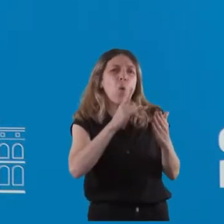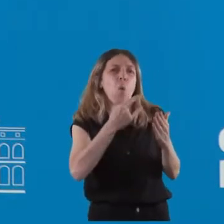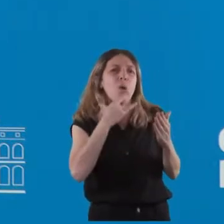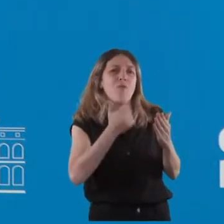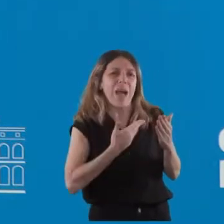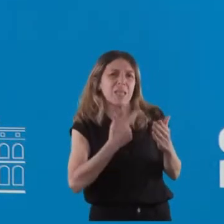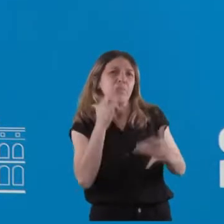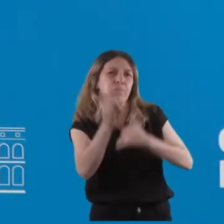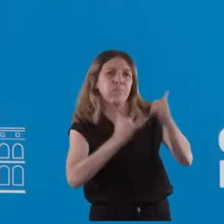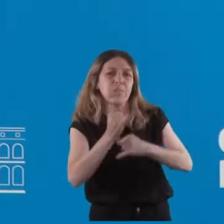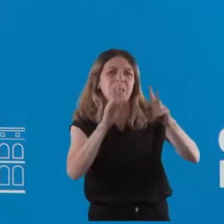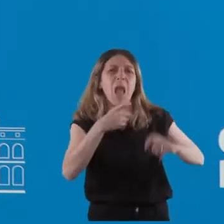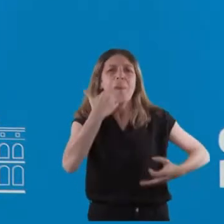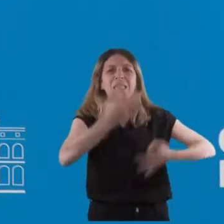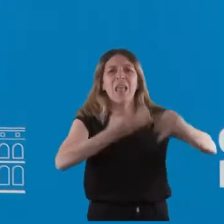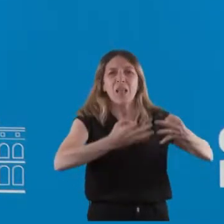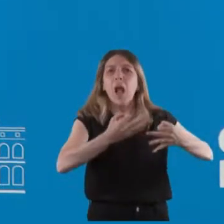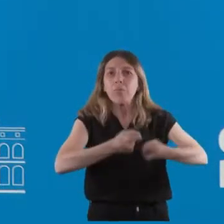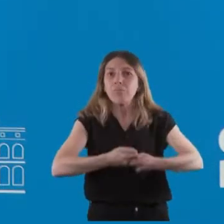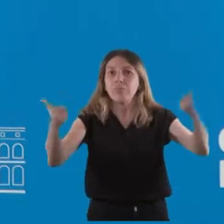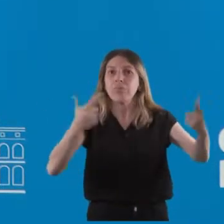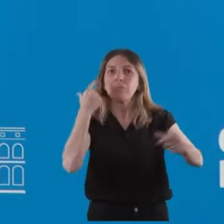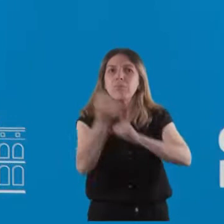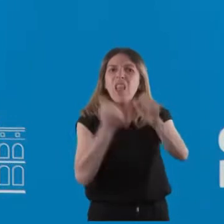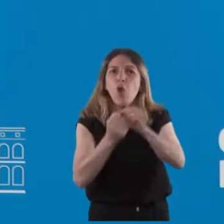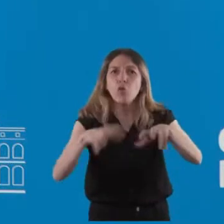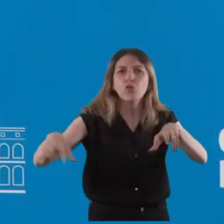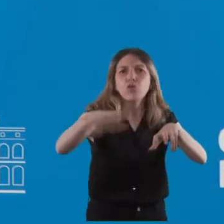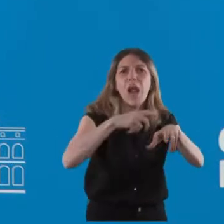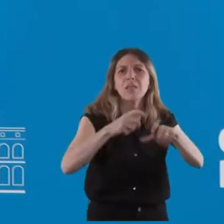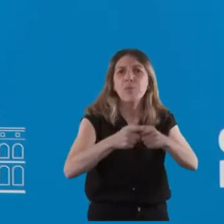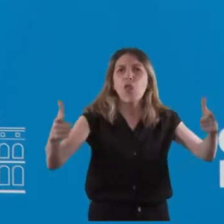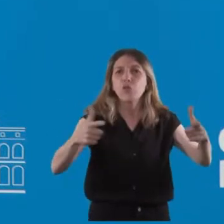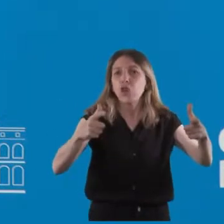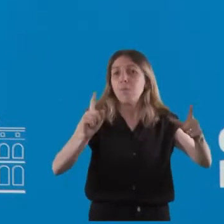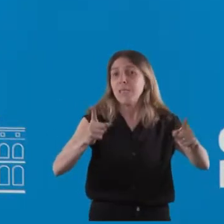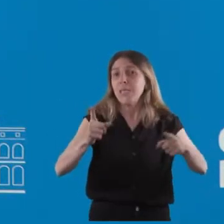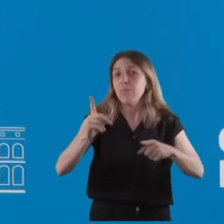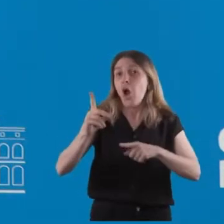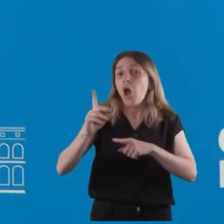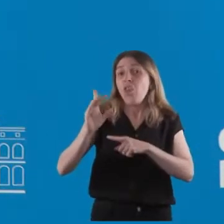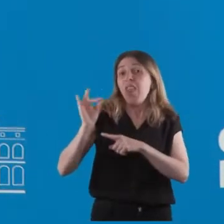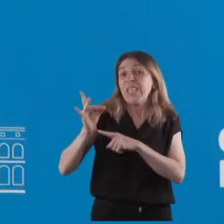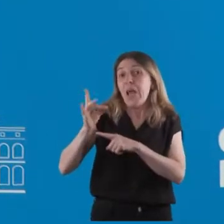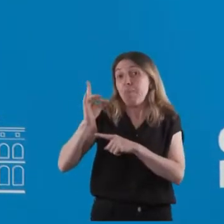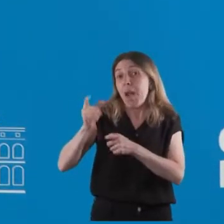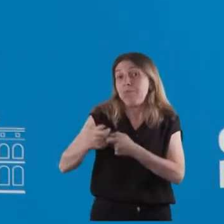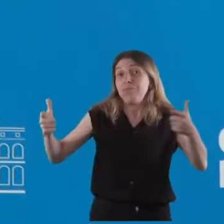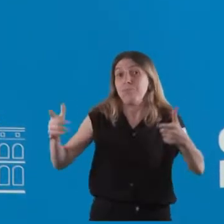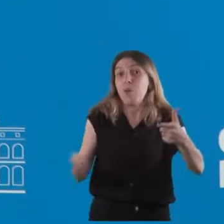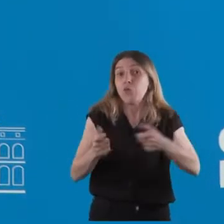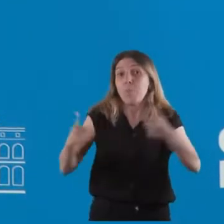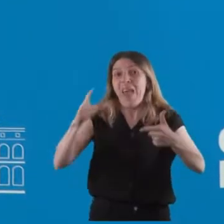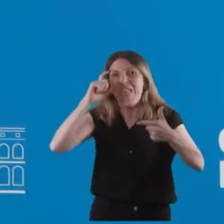de estos números que hablan de un crecimiento de la industria que ya es del 10% en diciembre que es más alto e incluso que no teníamos una